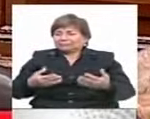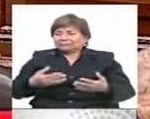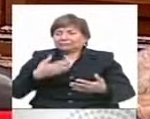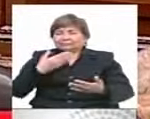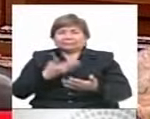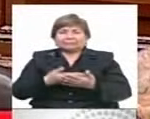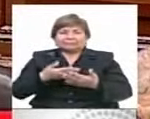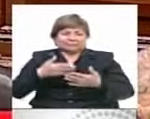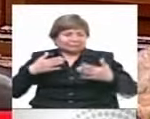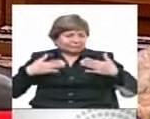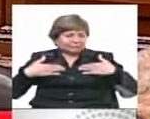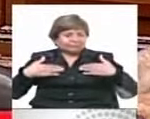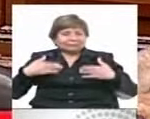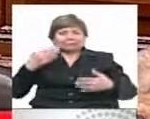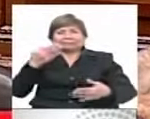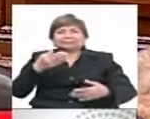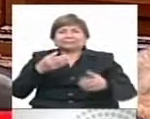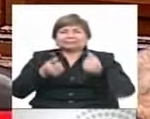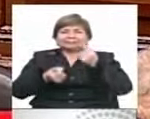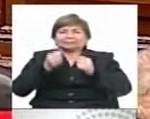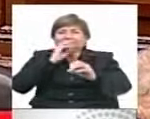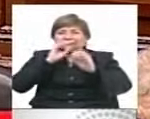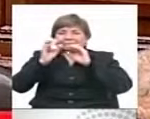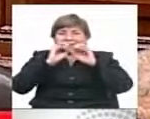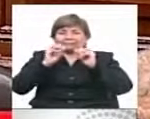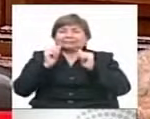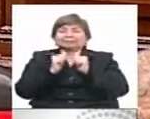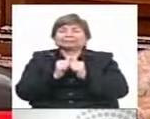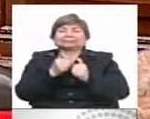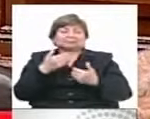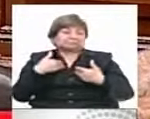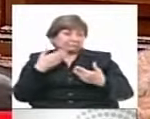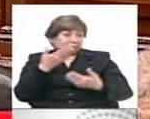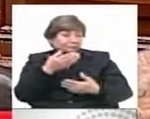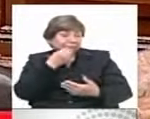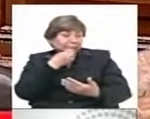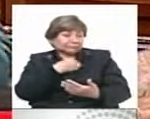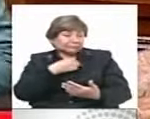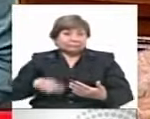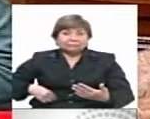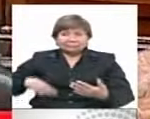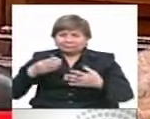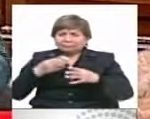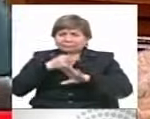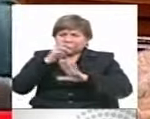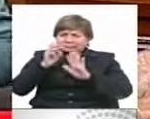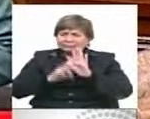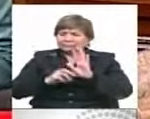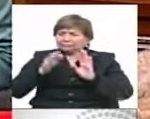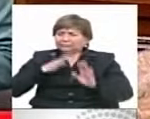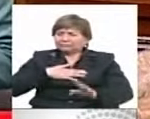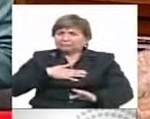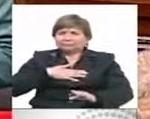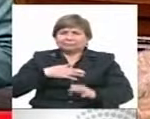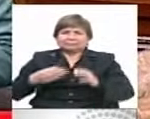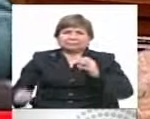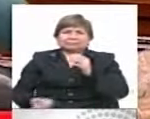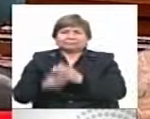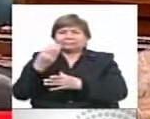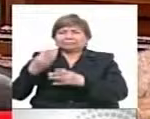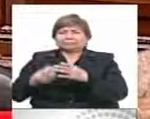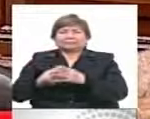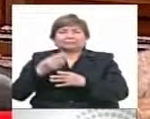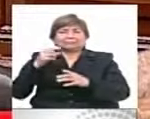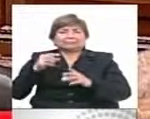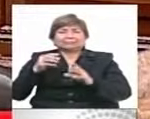permítanme, pero yo quiero felicitar al ministro de Transportes y Comunicaciones porque está destrabando proyectos en mi región Arequipa.